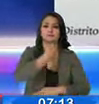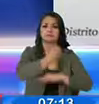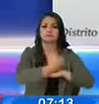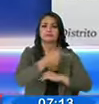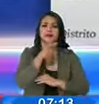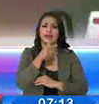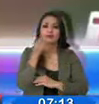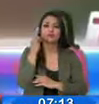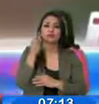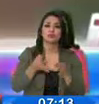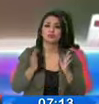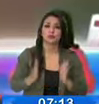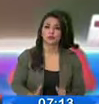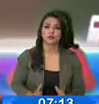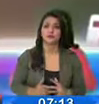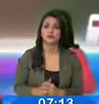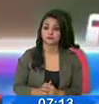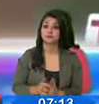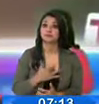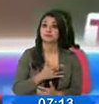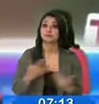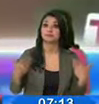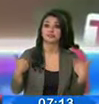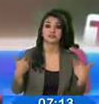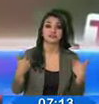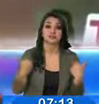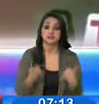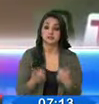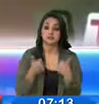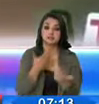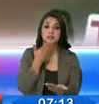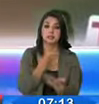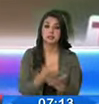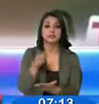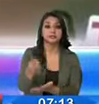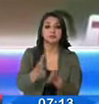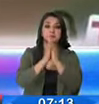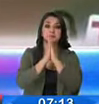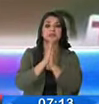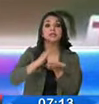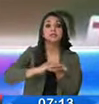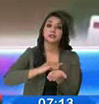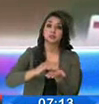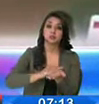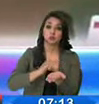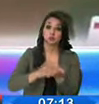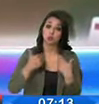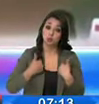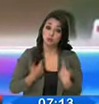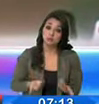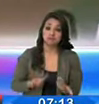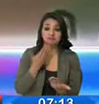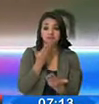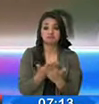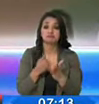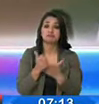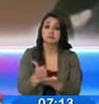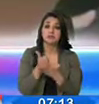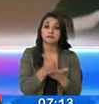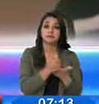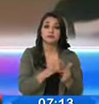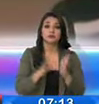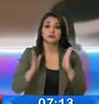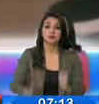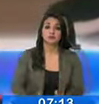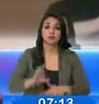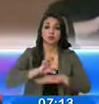una jueza. Estoy muy contentos por lo que acaba de suceder y creo que es beneficioso para todos los ciudadanos del Ecuador. Se